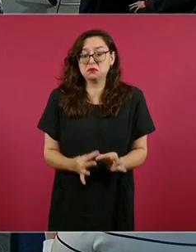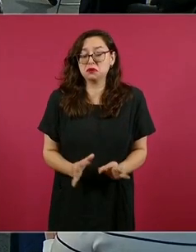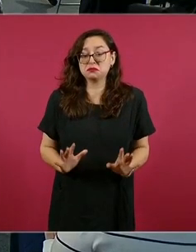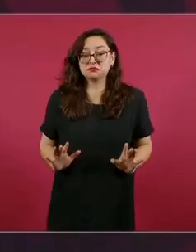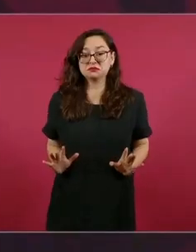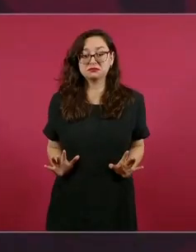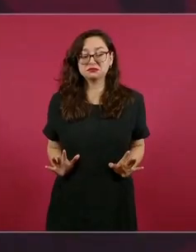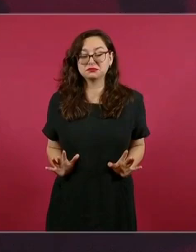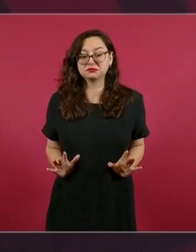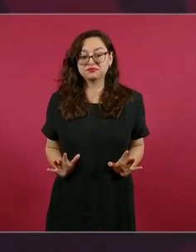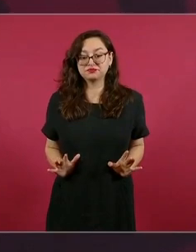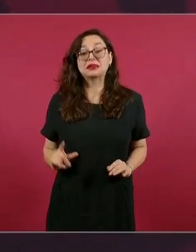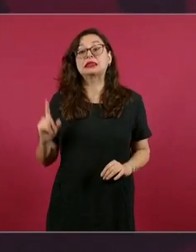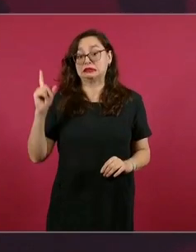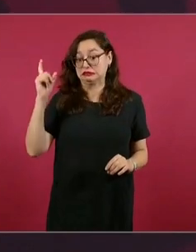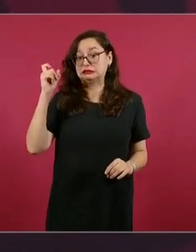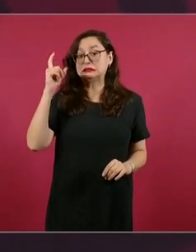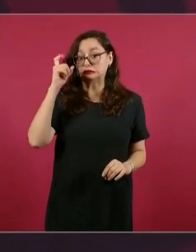No ha sido fácil,